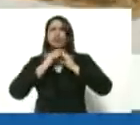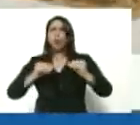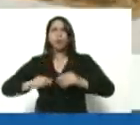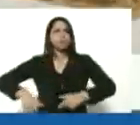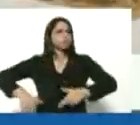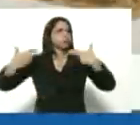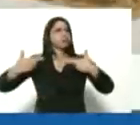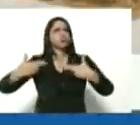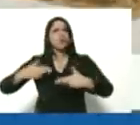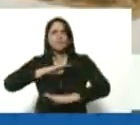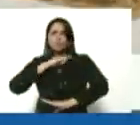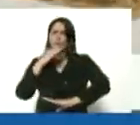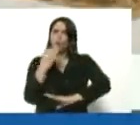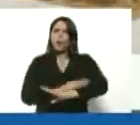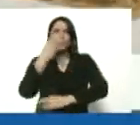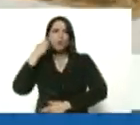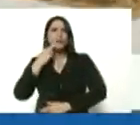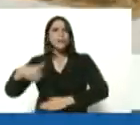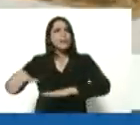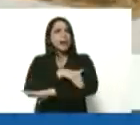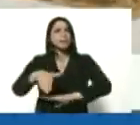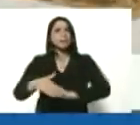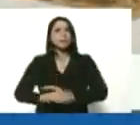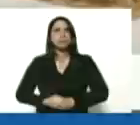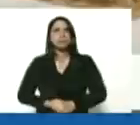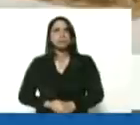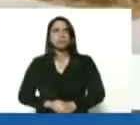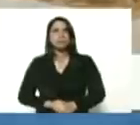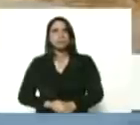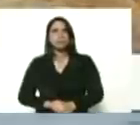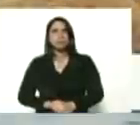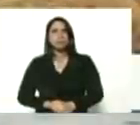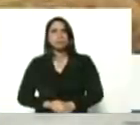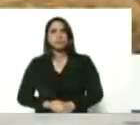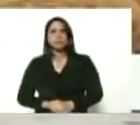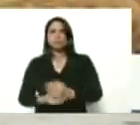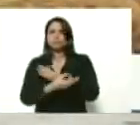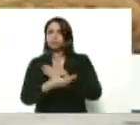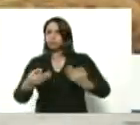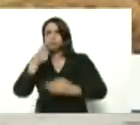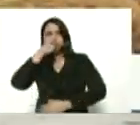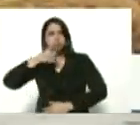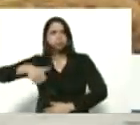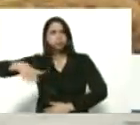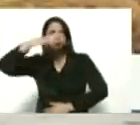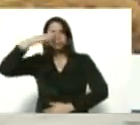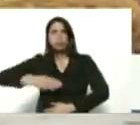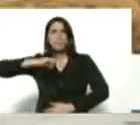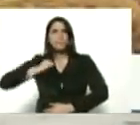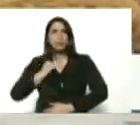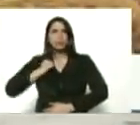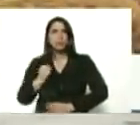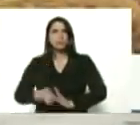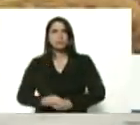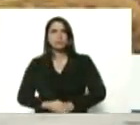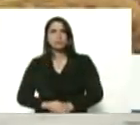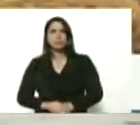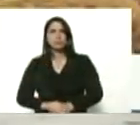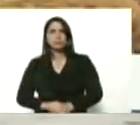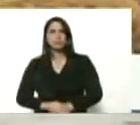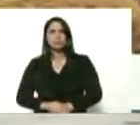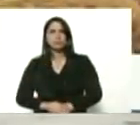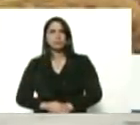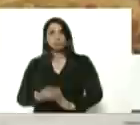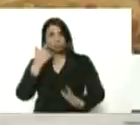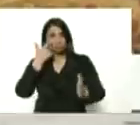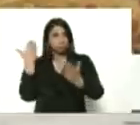La furia bolivariana en la calle. La perfecta unión cívico-militar-policial.